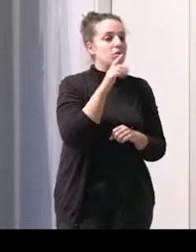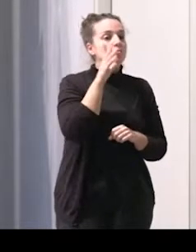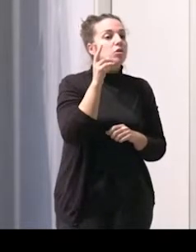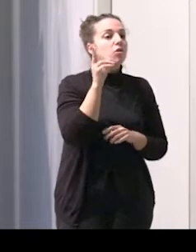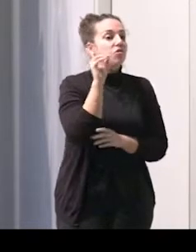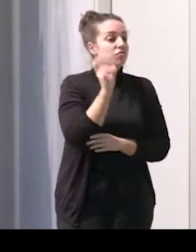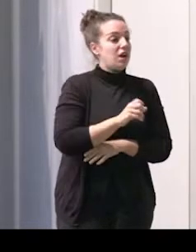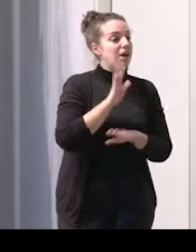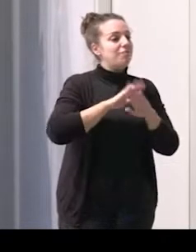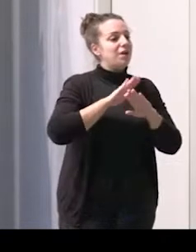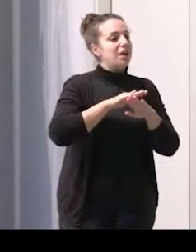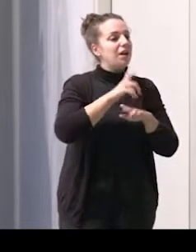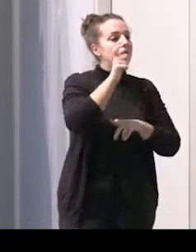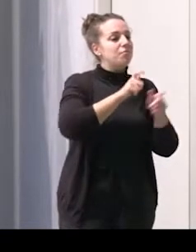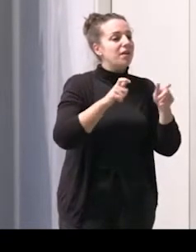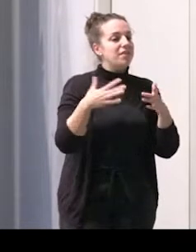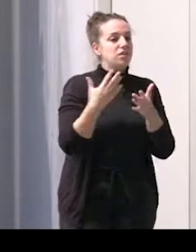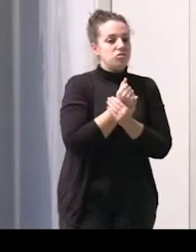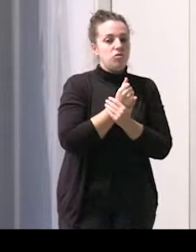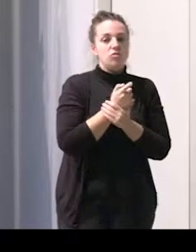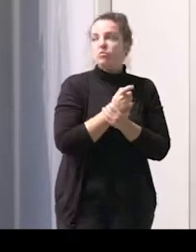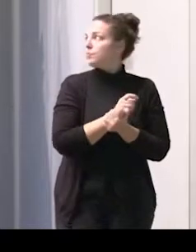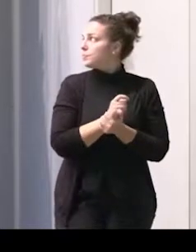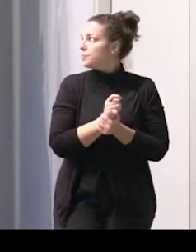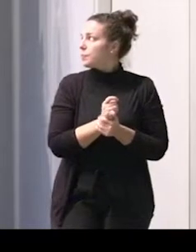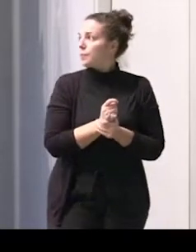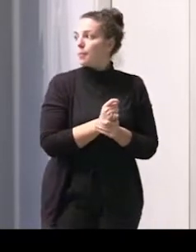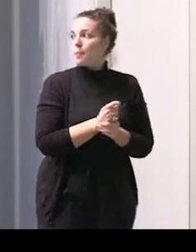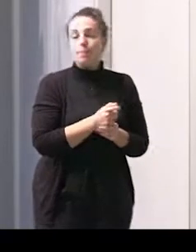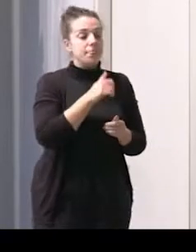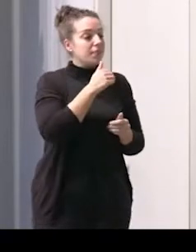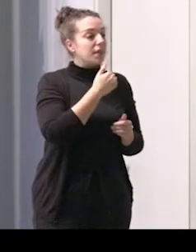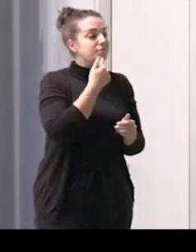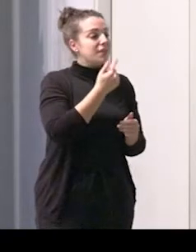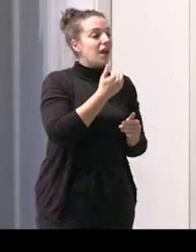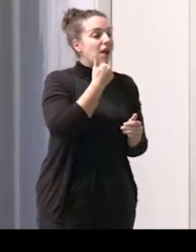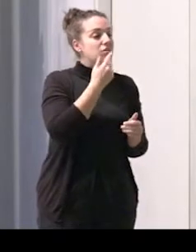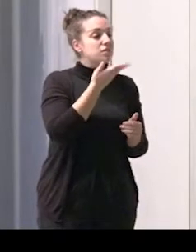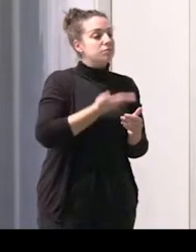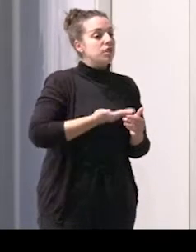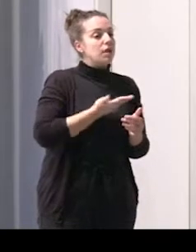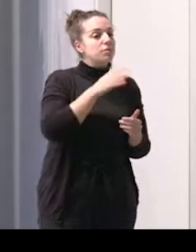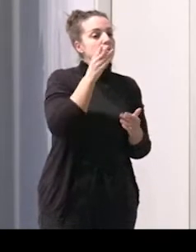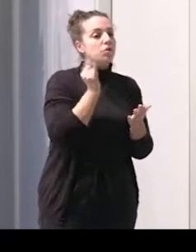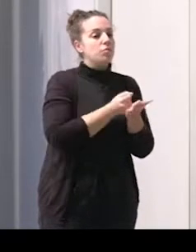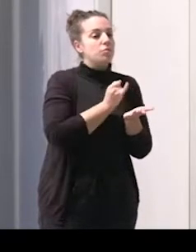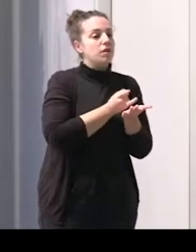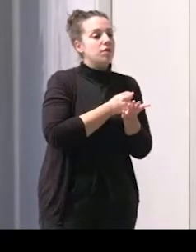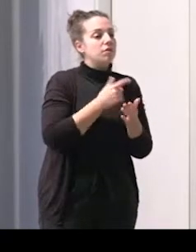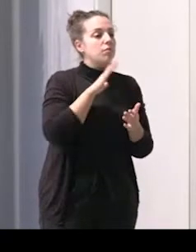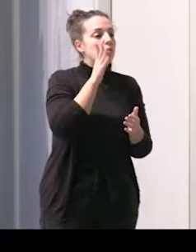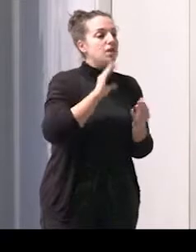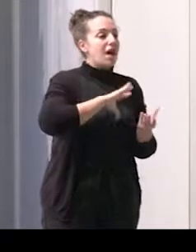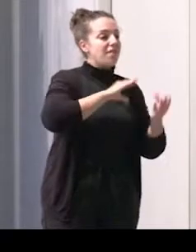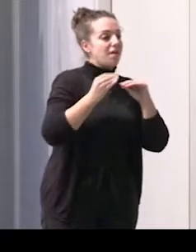para casi todos los pacientes. Pocos no se benefician. Algo que es importante porque las pruebas son agudas, no tienen oportunidad de adaptarse a la